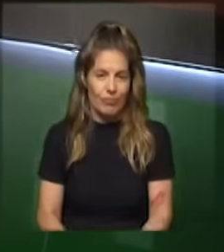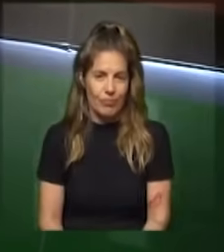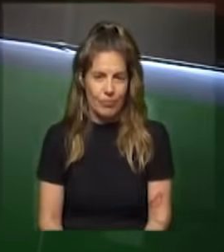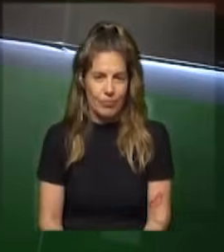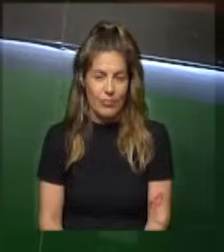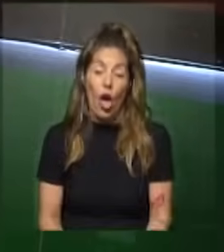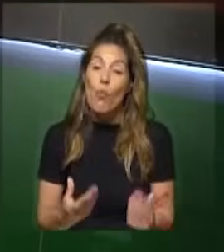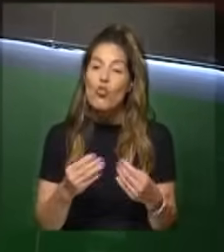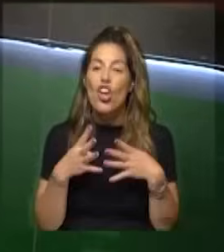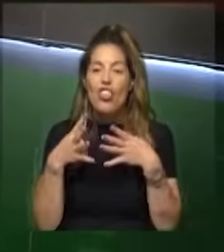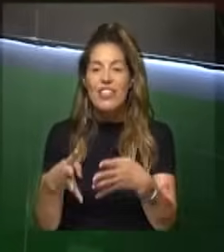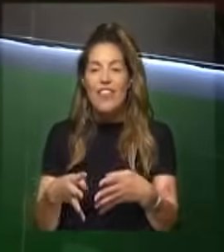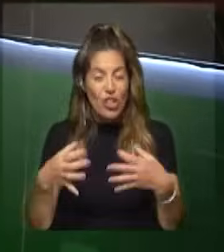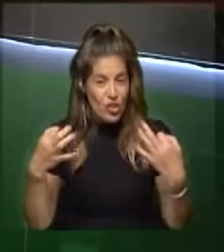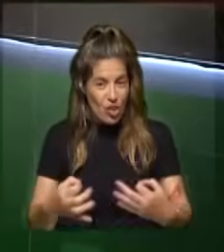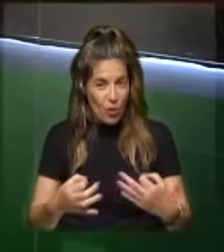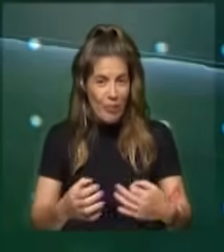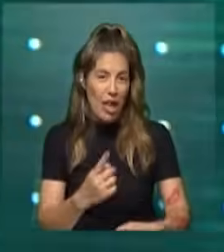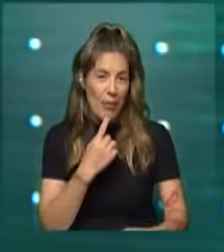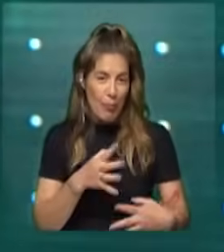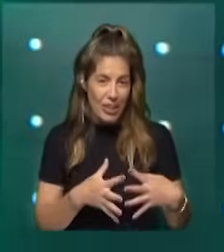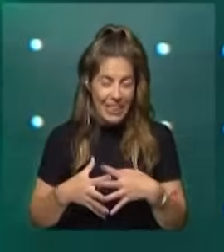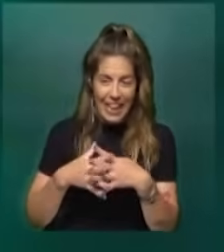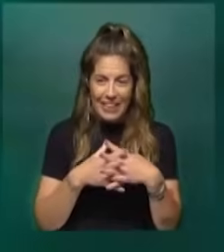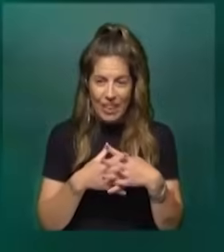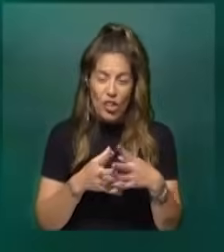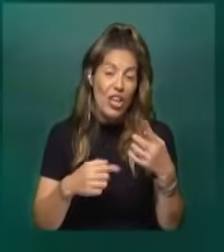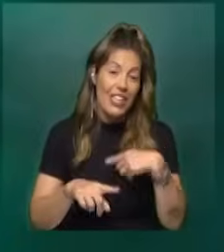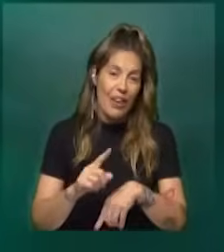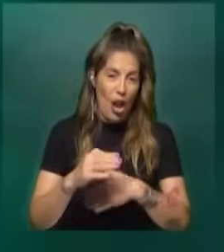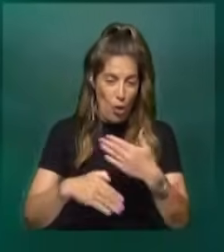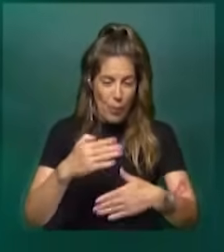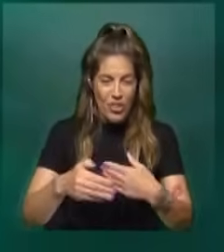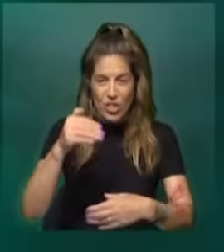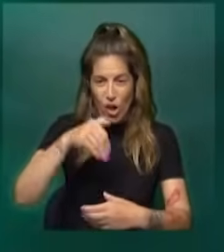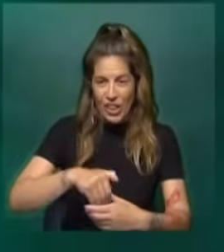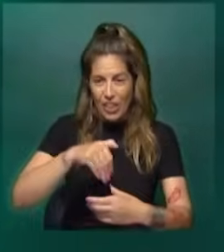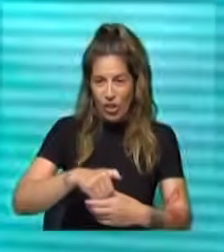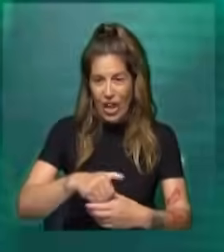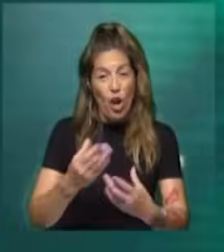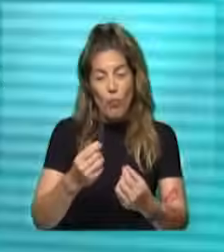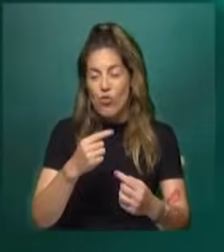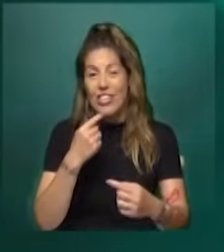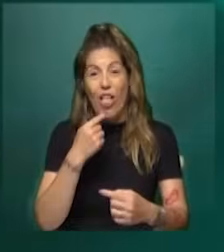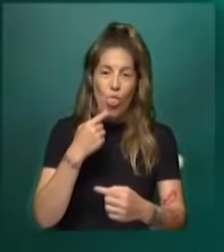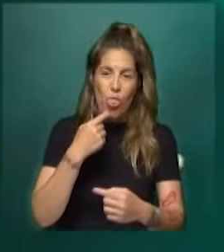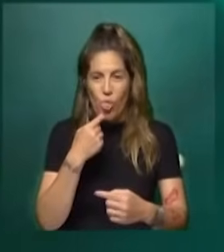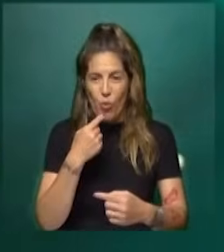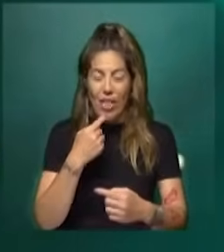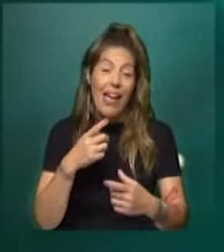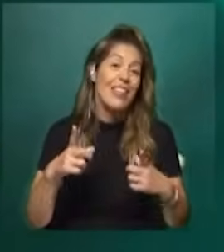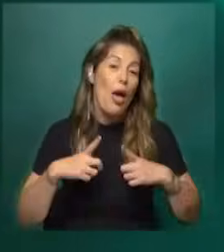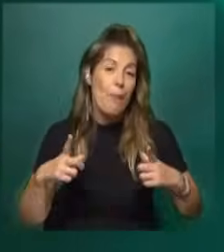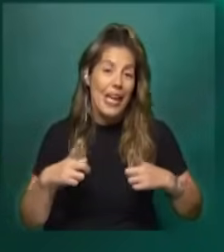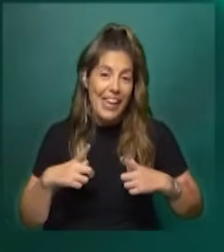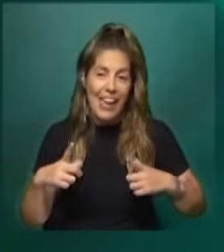Muchos desafíos, Guillermo, seguramente para la política de Estados Unidos, ni que hablar en un proceso electoral que tiene muchas incertidumbres, así que habrá que aguardar